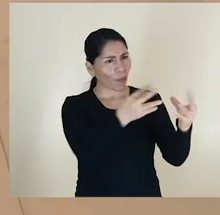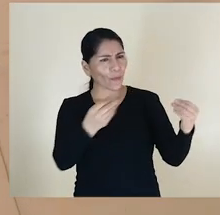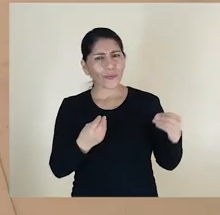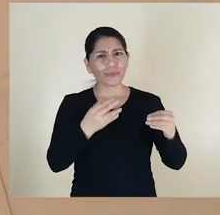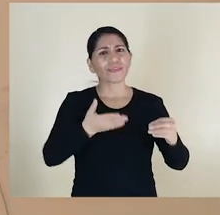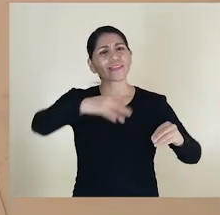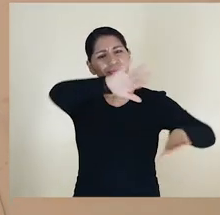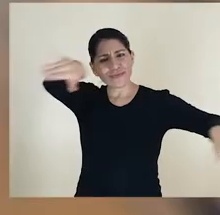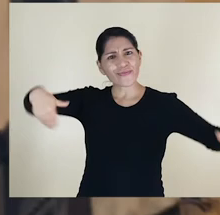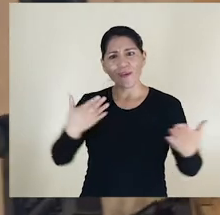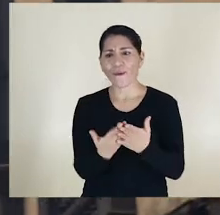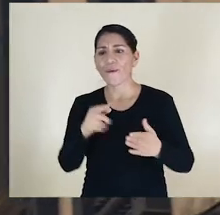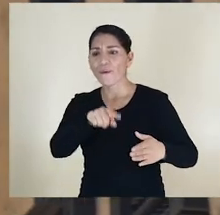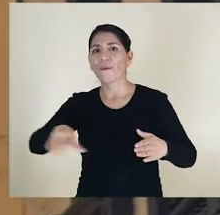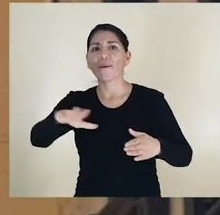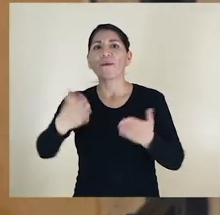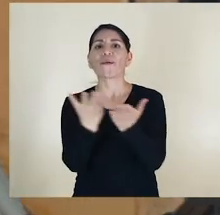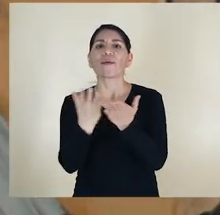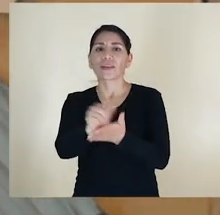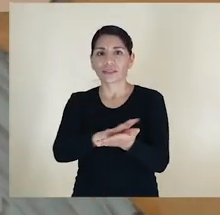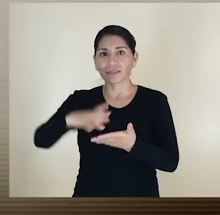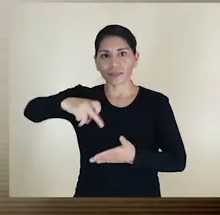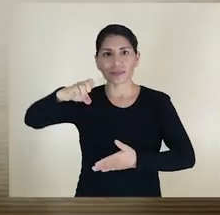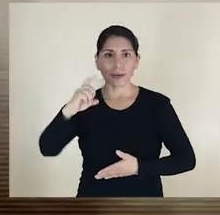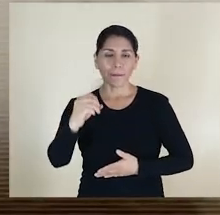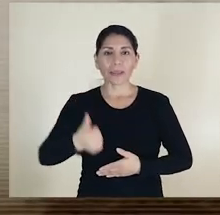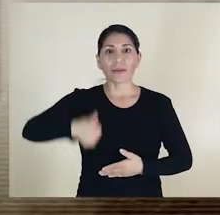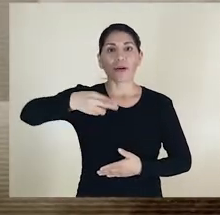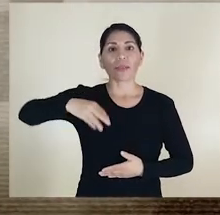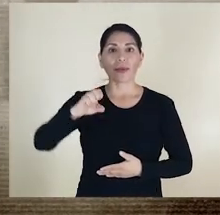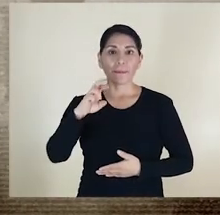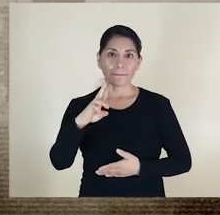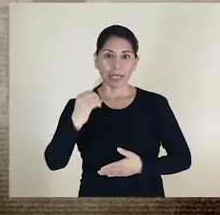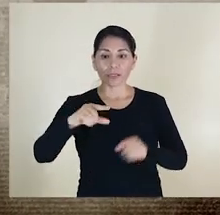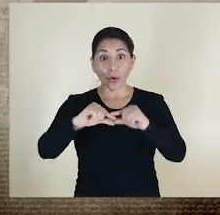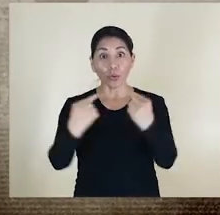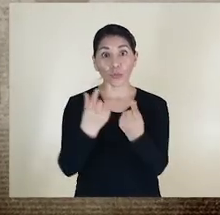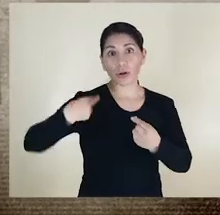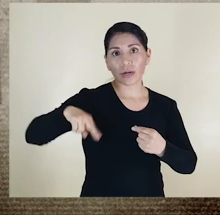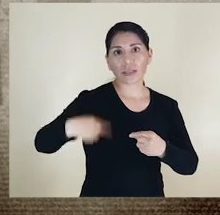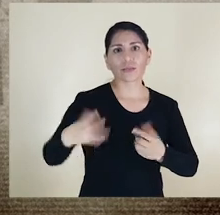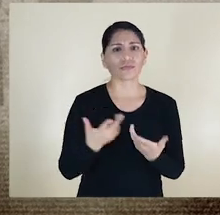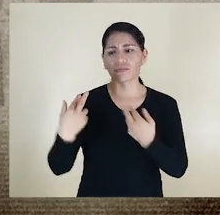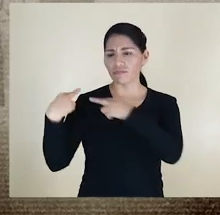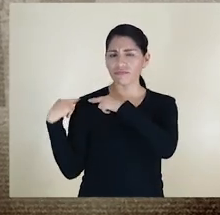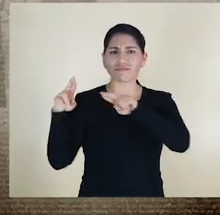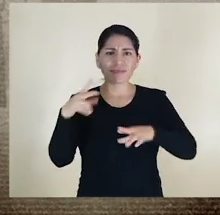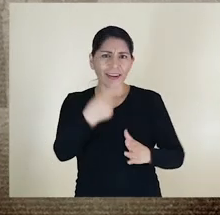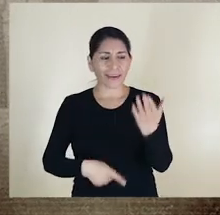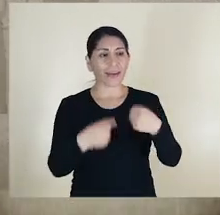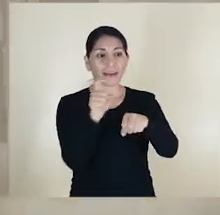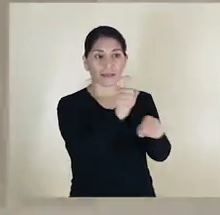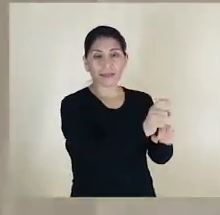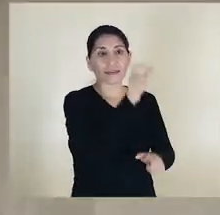queda del Colegio Mayor San Pedro Nolasco de la Orden de la Merced. Los colegios mayores de las órdenes religiosas cumplían la función